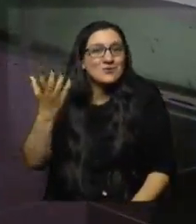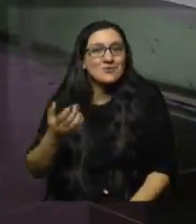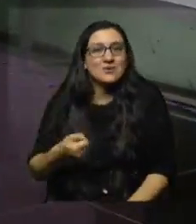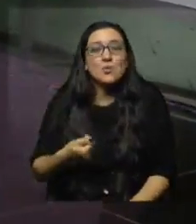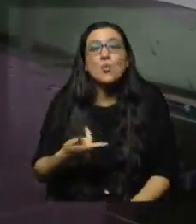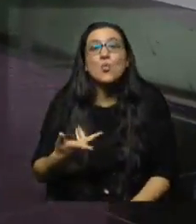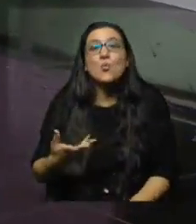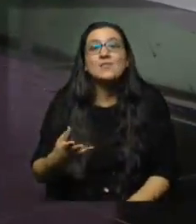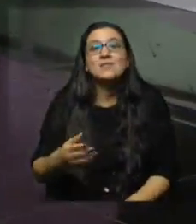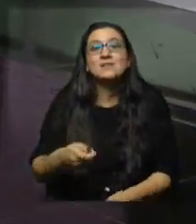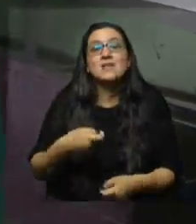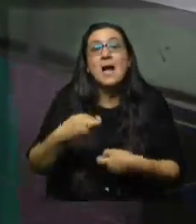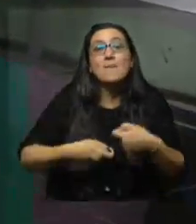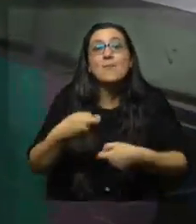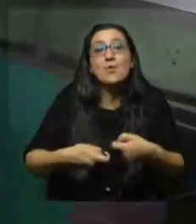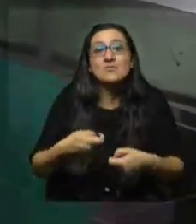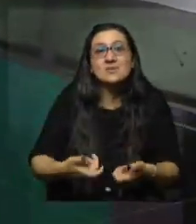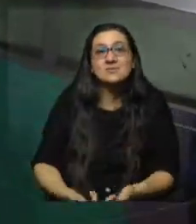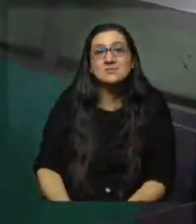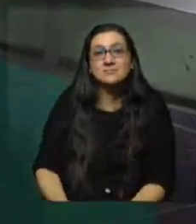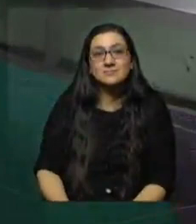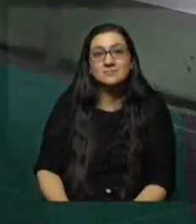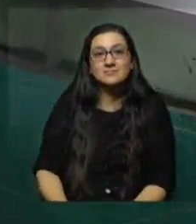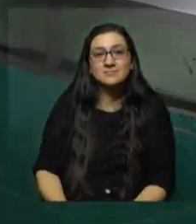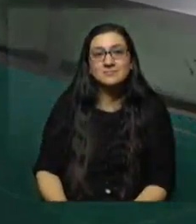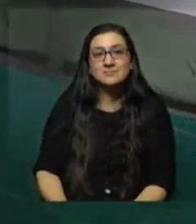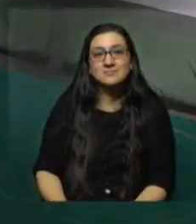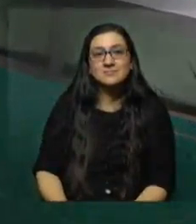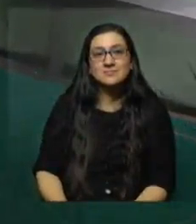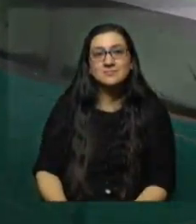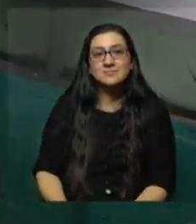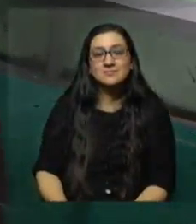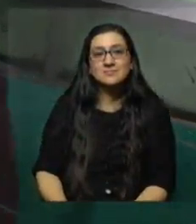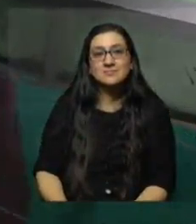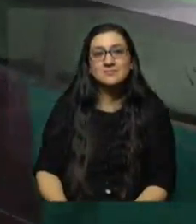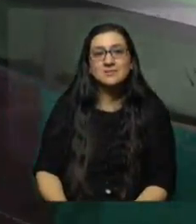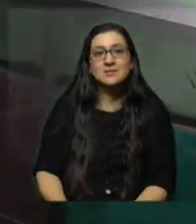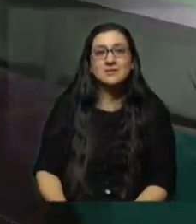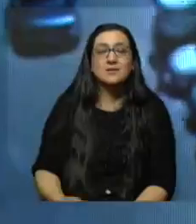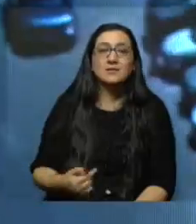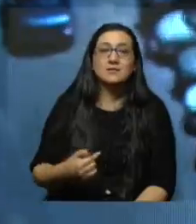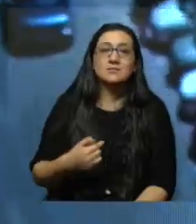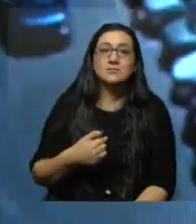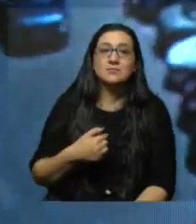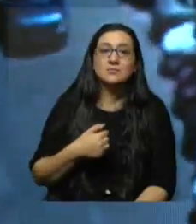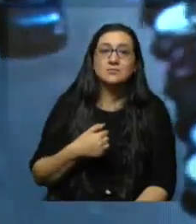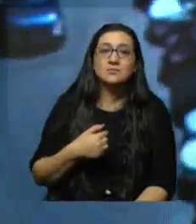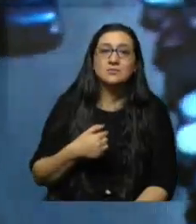pencas está usted? No, ahí ya lo veo, ya lo veo. Por favor. ¿Cuántas pencas qué? No, yo la... ¿Cuántas qué,